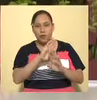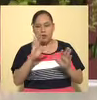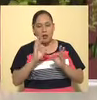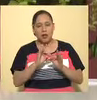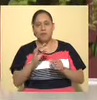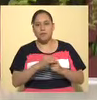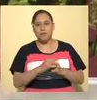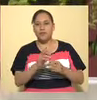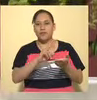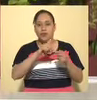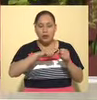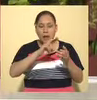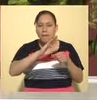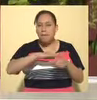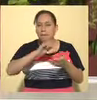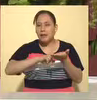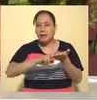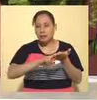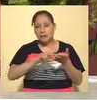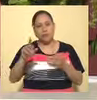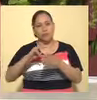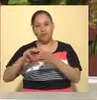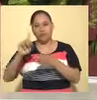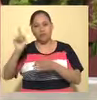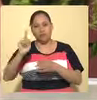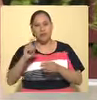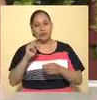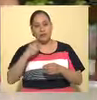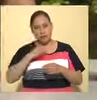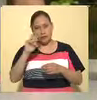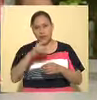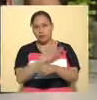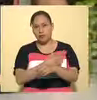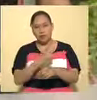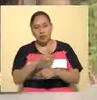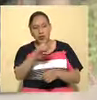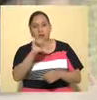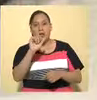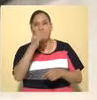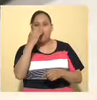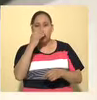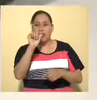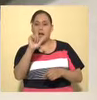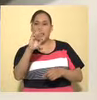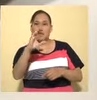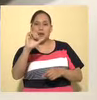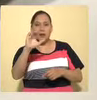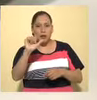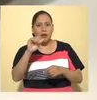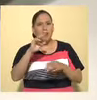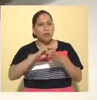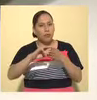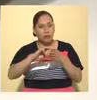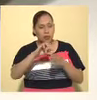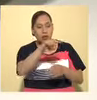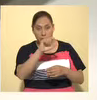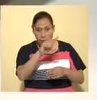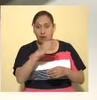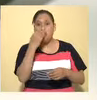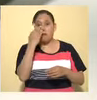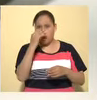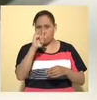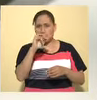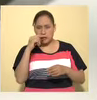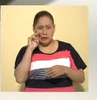¿no? De hecho, yo me voy al... Pues yo te soy muy honesta, nunca he visto la albahaca morada. He visto las florecitas moradas que forman parte dentro